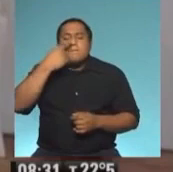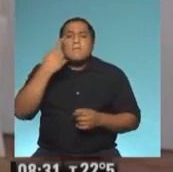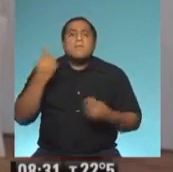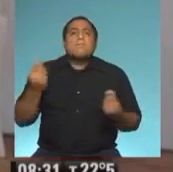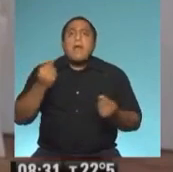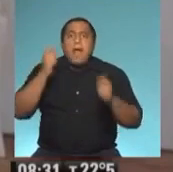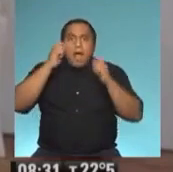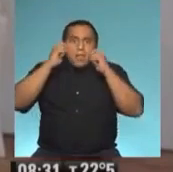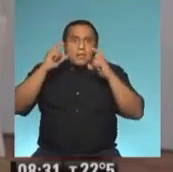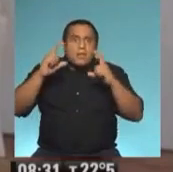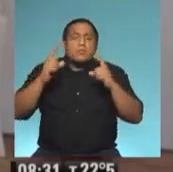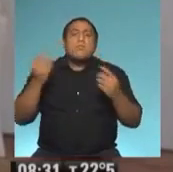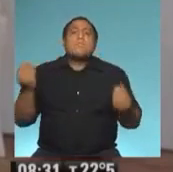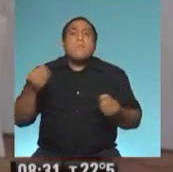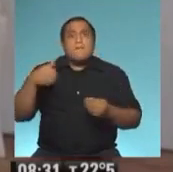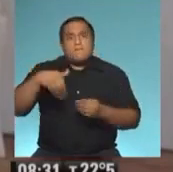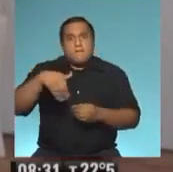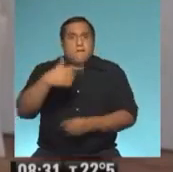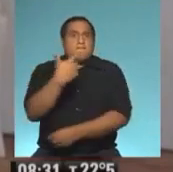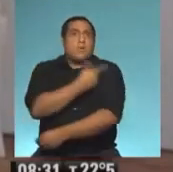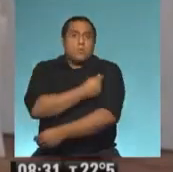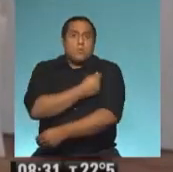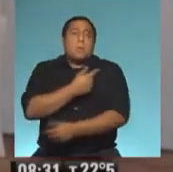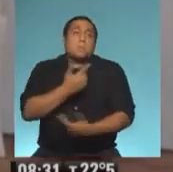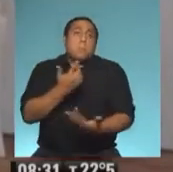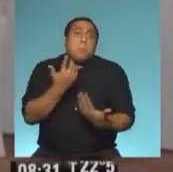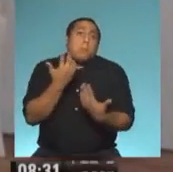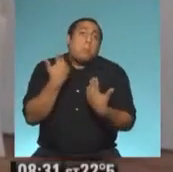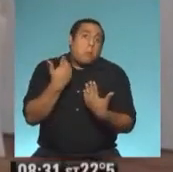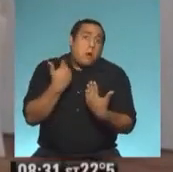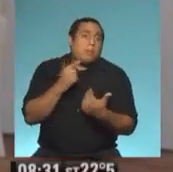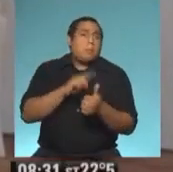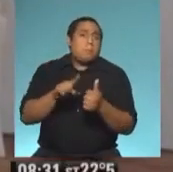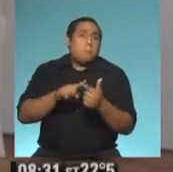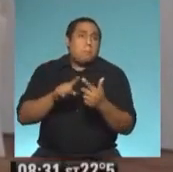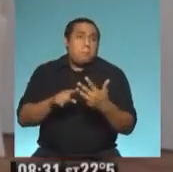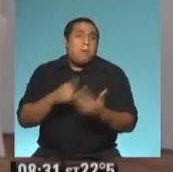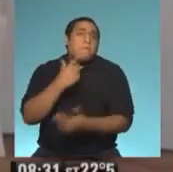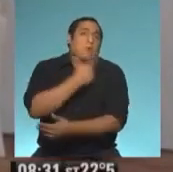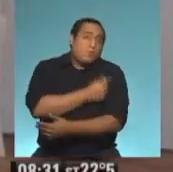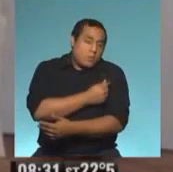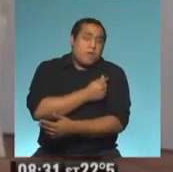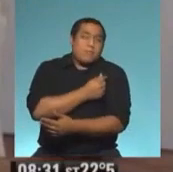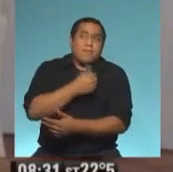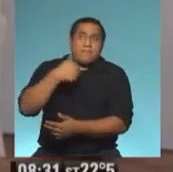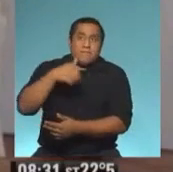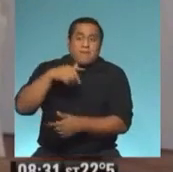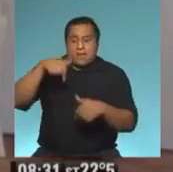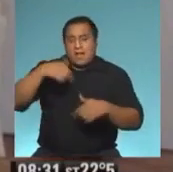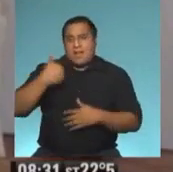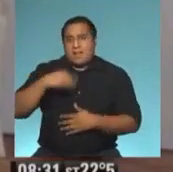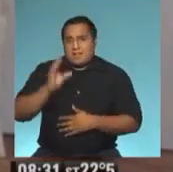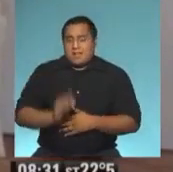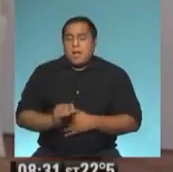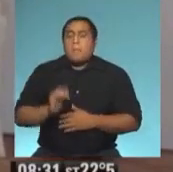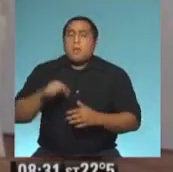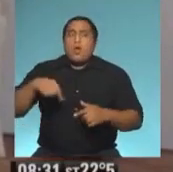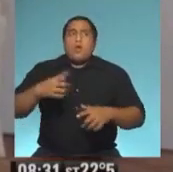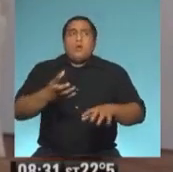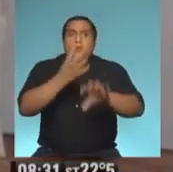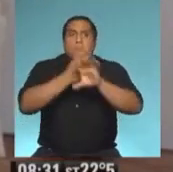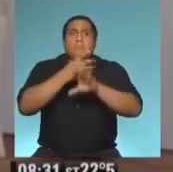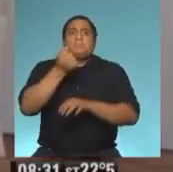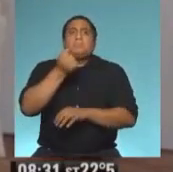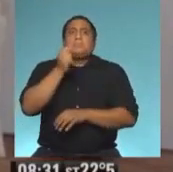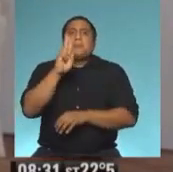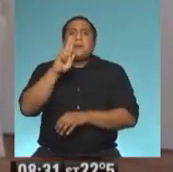atentos a lo que sucede con la vacuna, con las distintas posibilidades de vacunaciones que van a llegar a nuestro país. Pero estamos hoy en contacto con